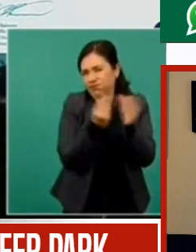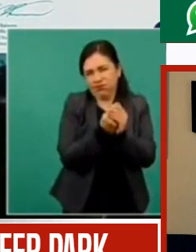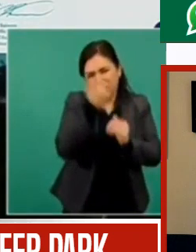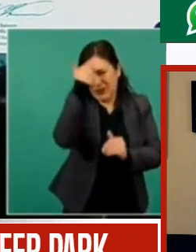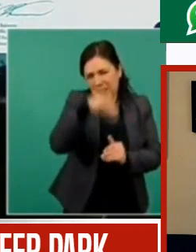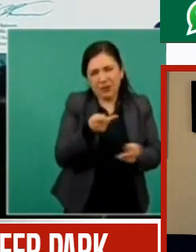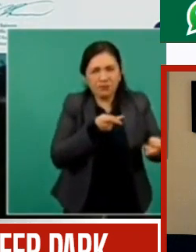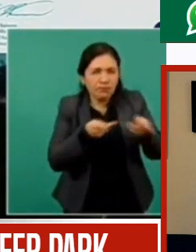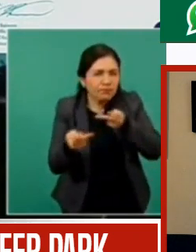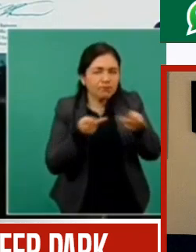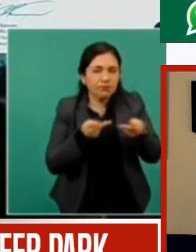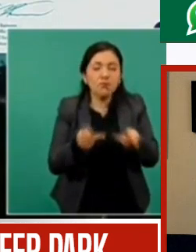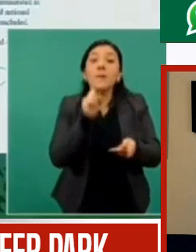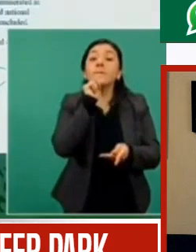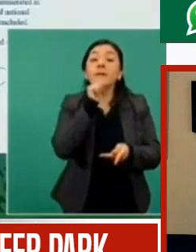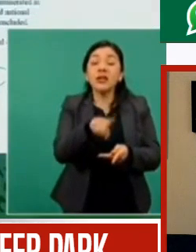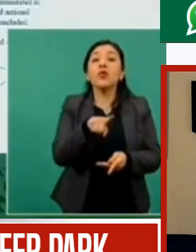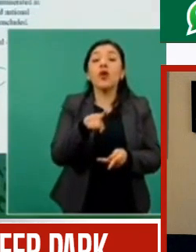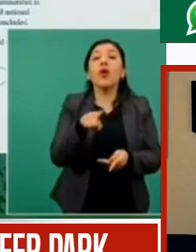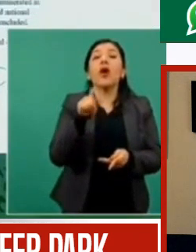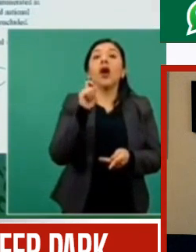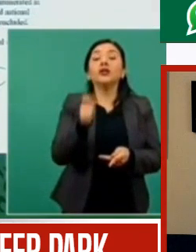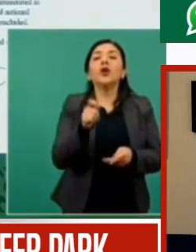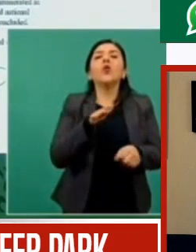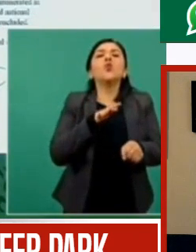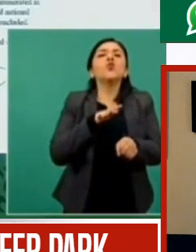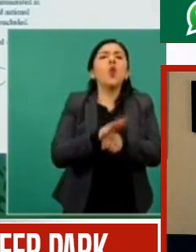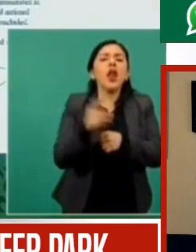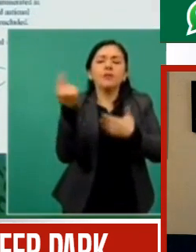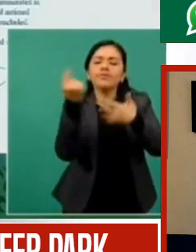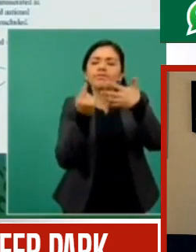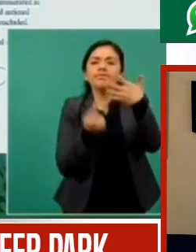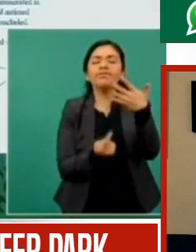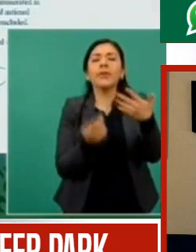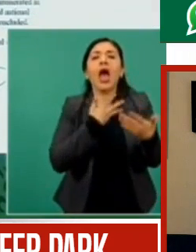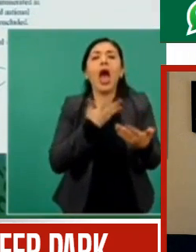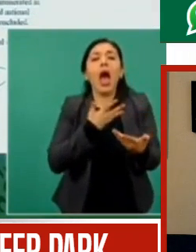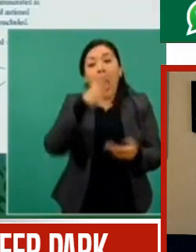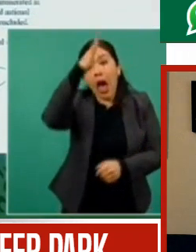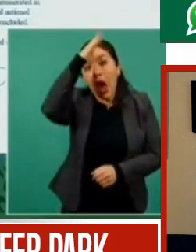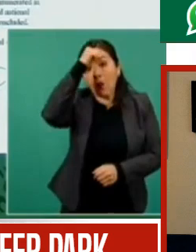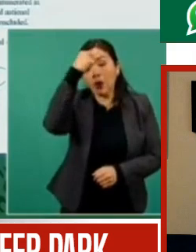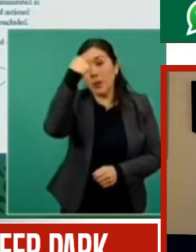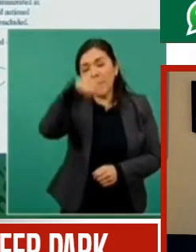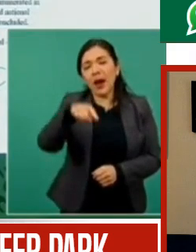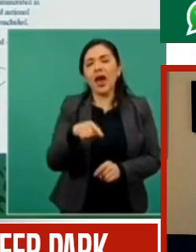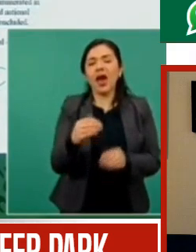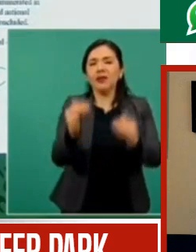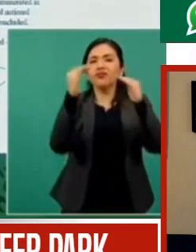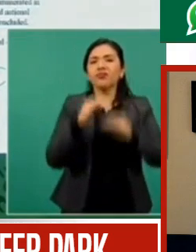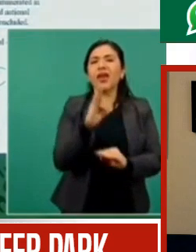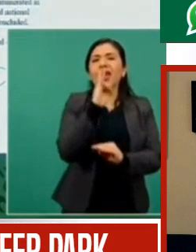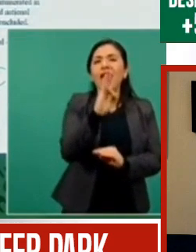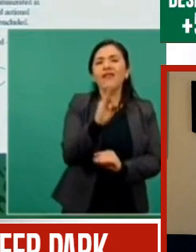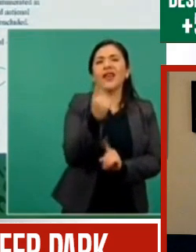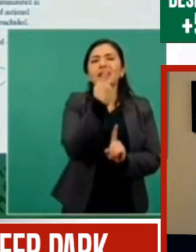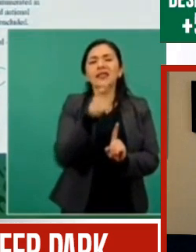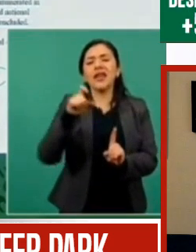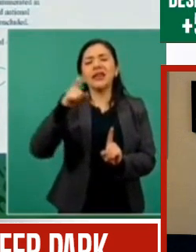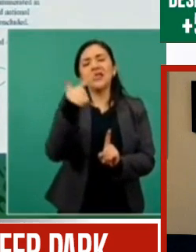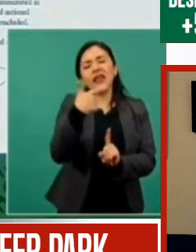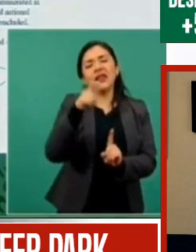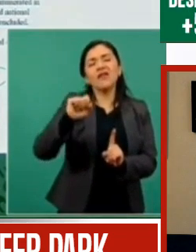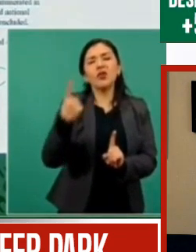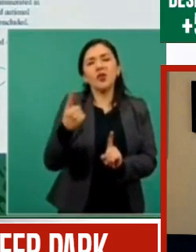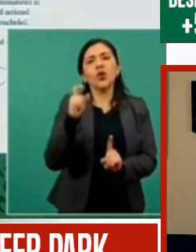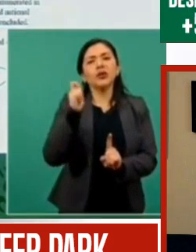incluyendo los factores que están enumerados en la subsección efe de la sección 7 21 son todos aquellos